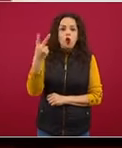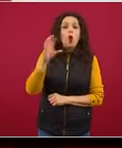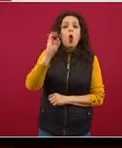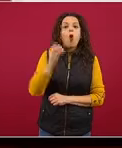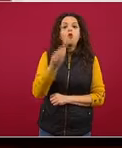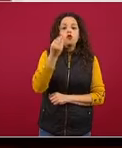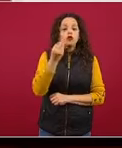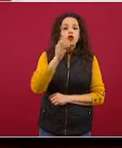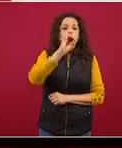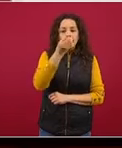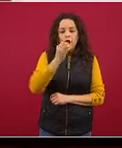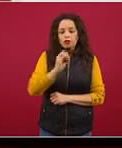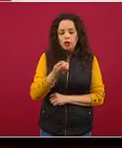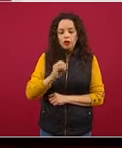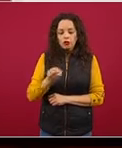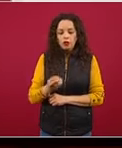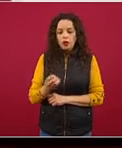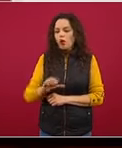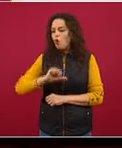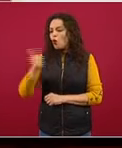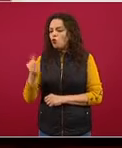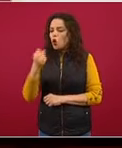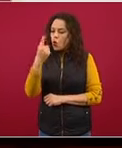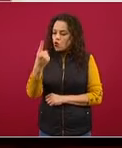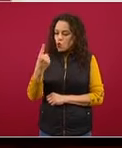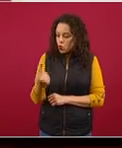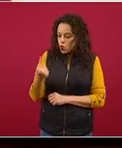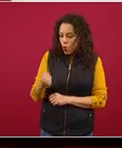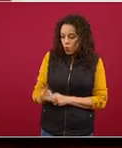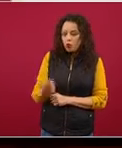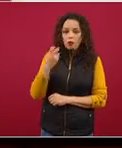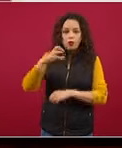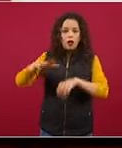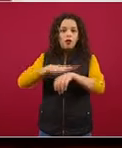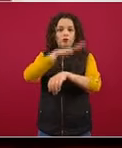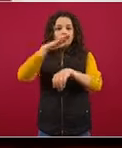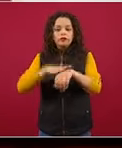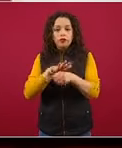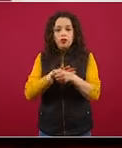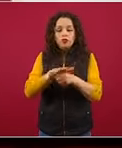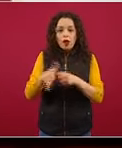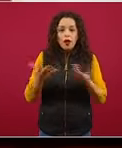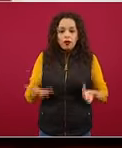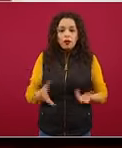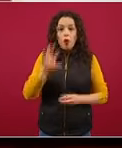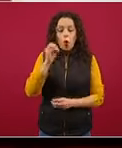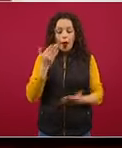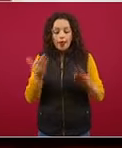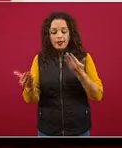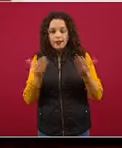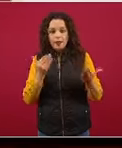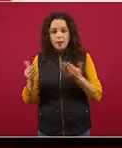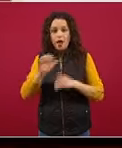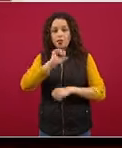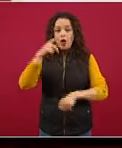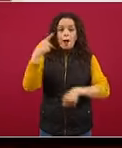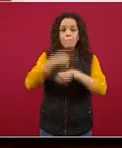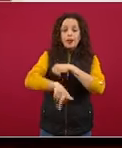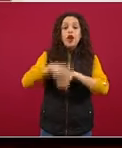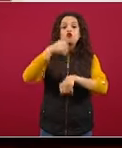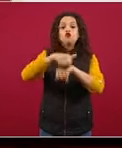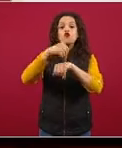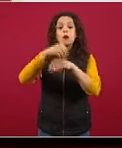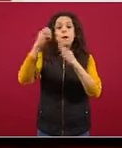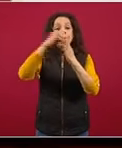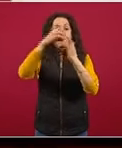algunos en 1, 1, 1, y entonces su calificación es, o su estimación del riesgo, el número